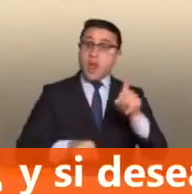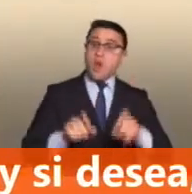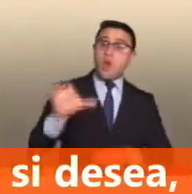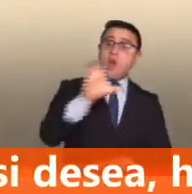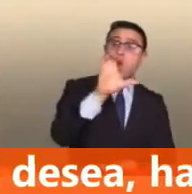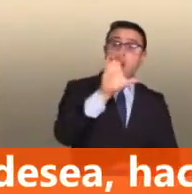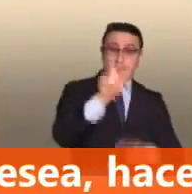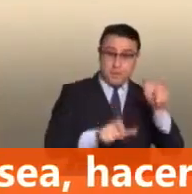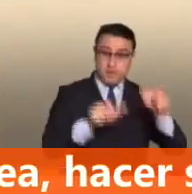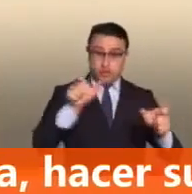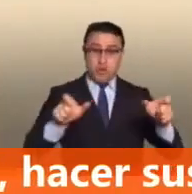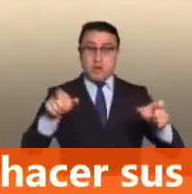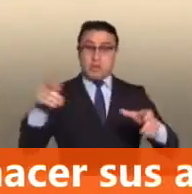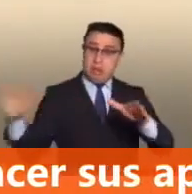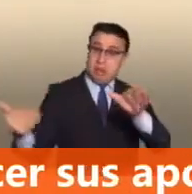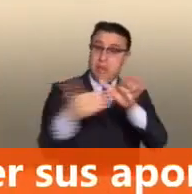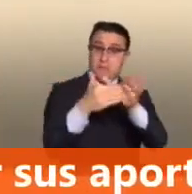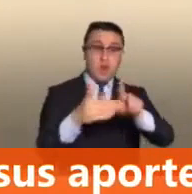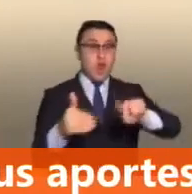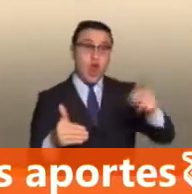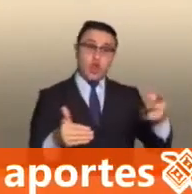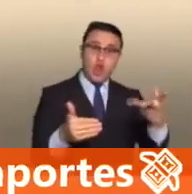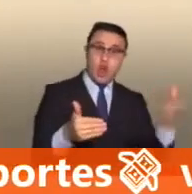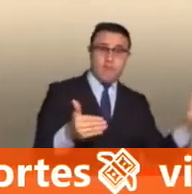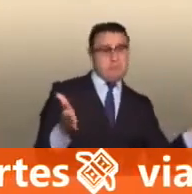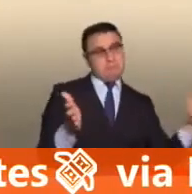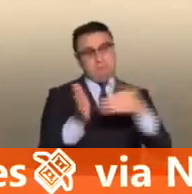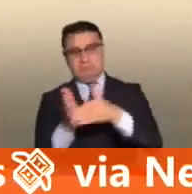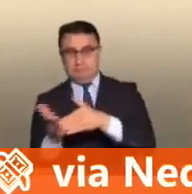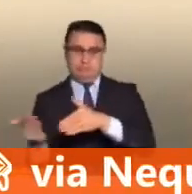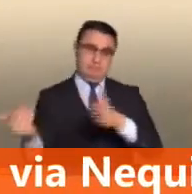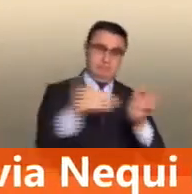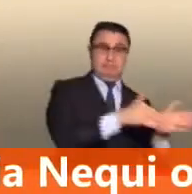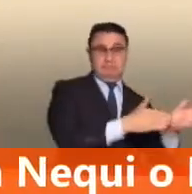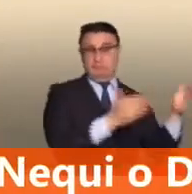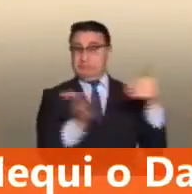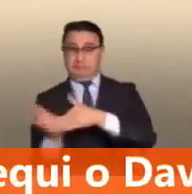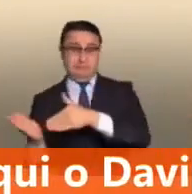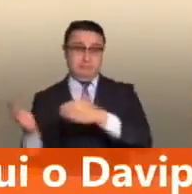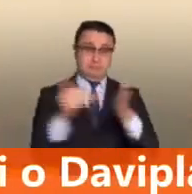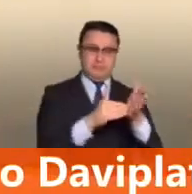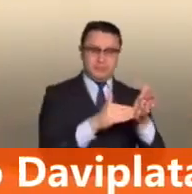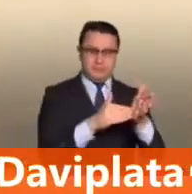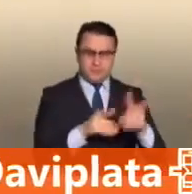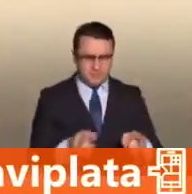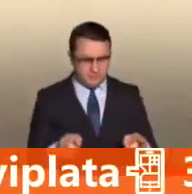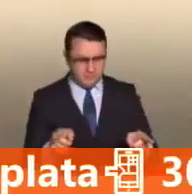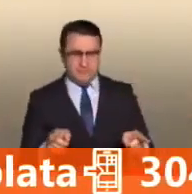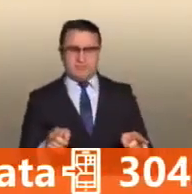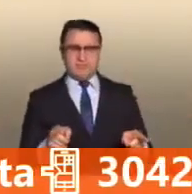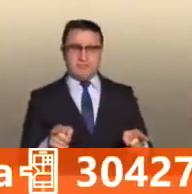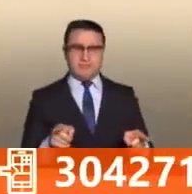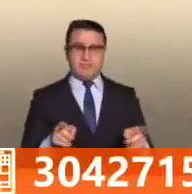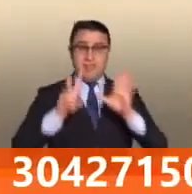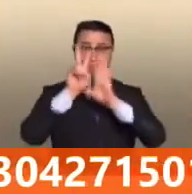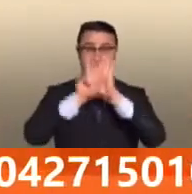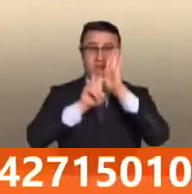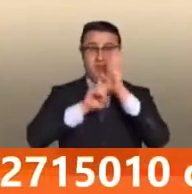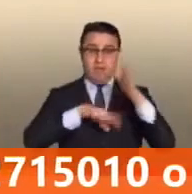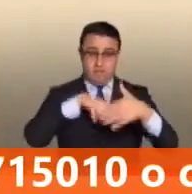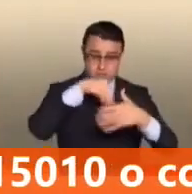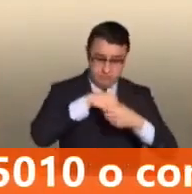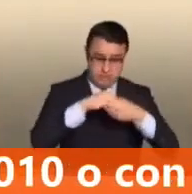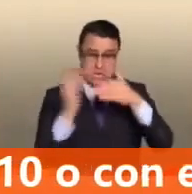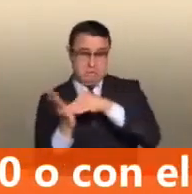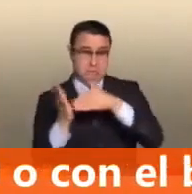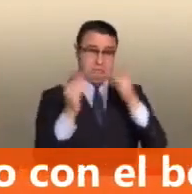colombianos es enemiga de otra parte de los colombianos. La teoría del enemigo interno es